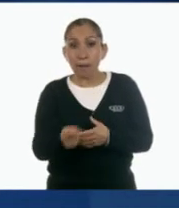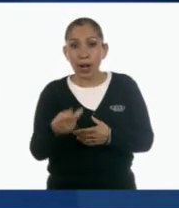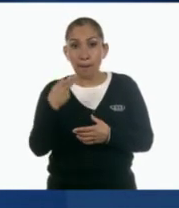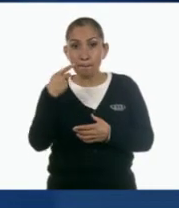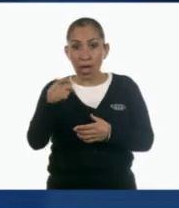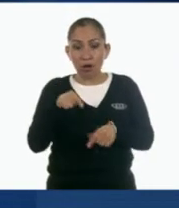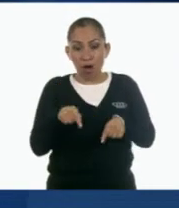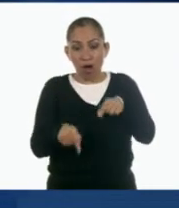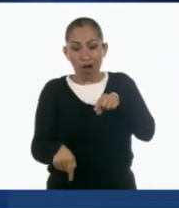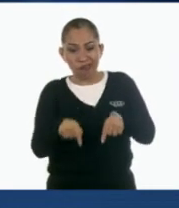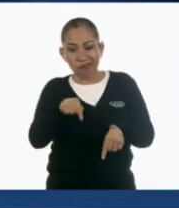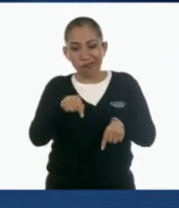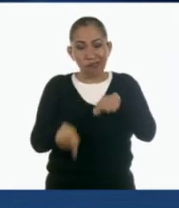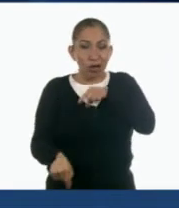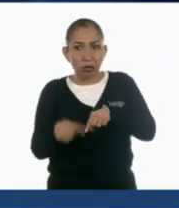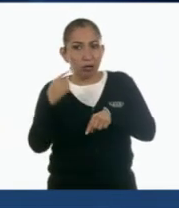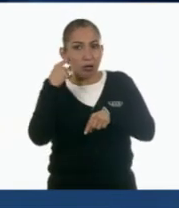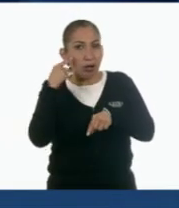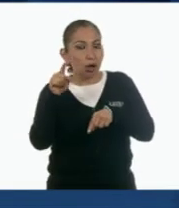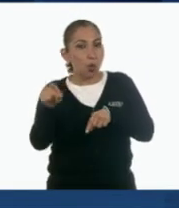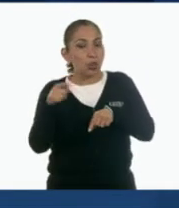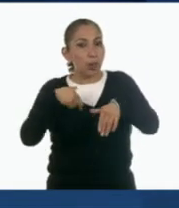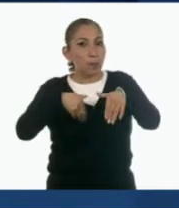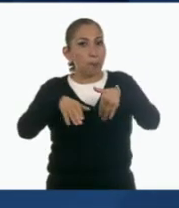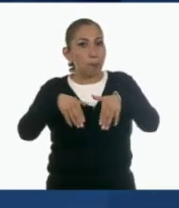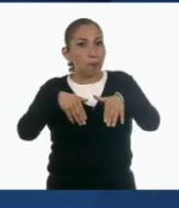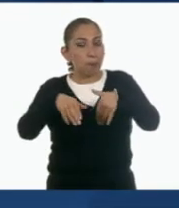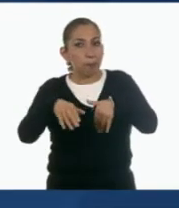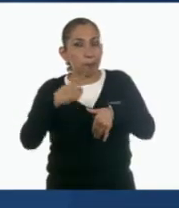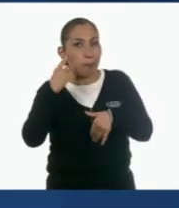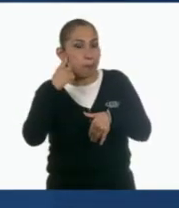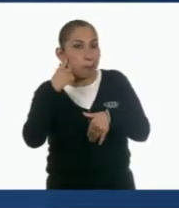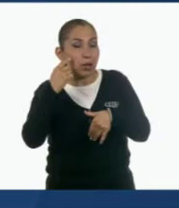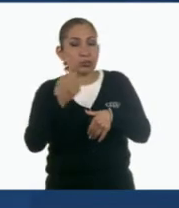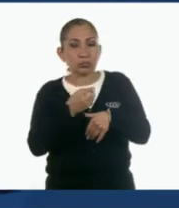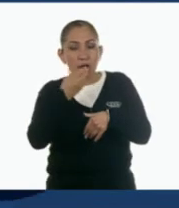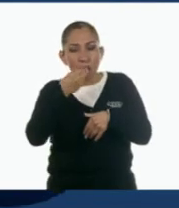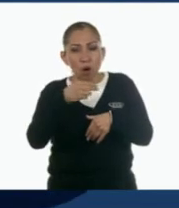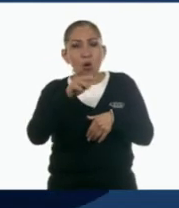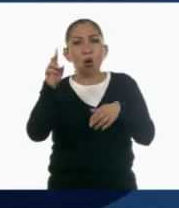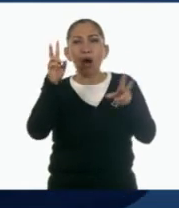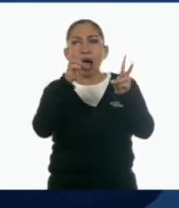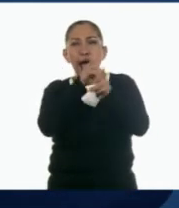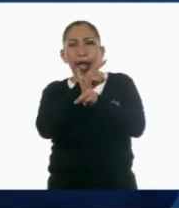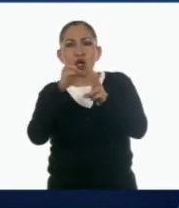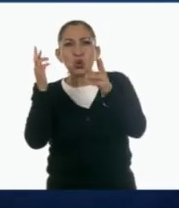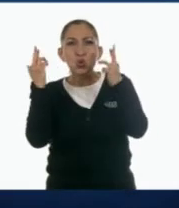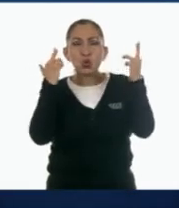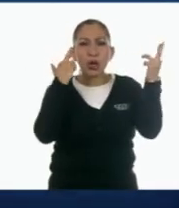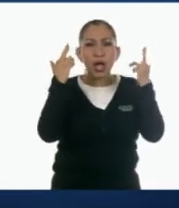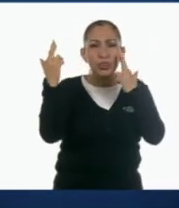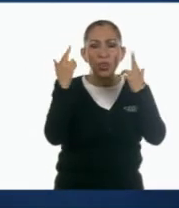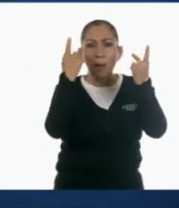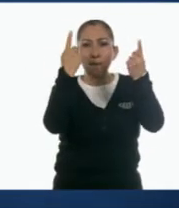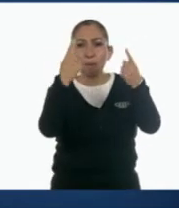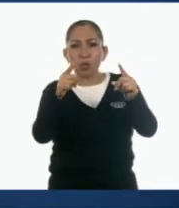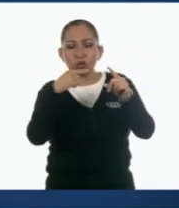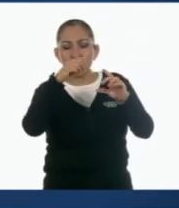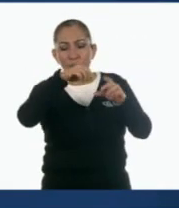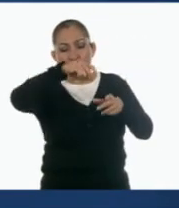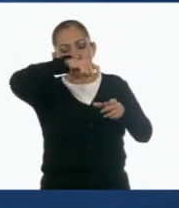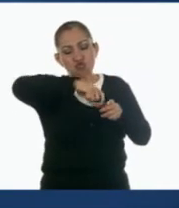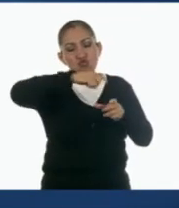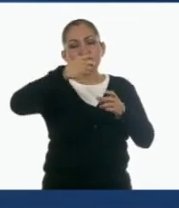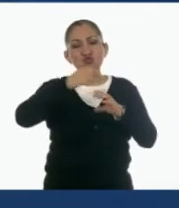de palo golpeaba sordamente al caminar, entre los aullidos del viento, la música de los fonógrafos y